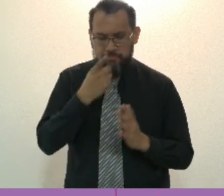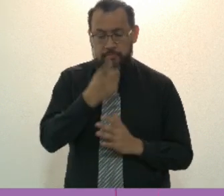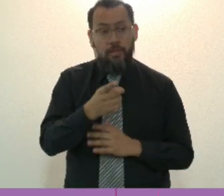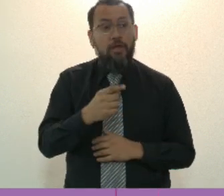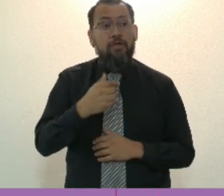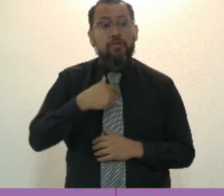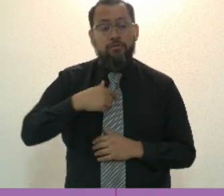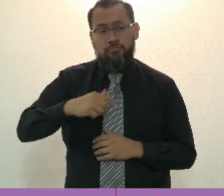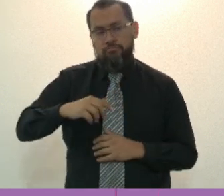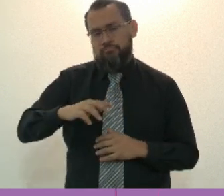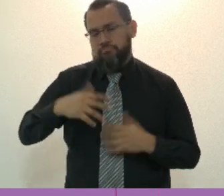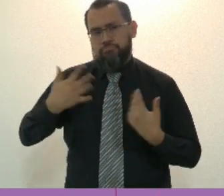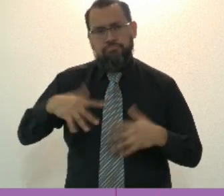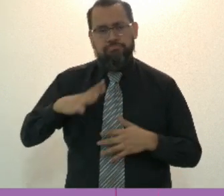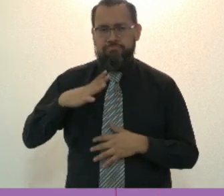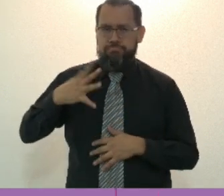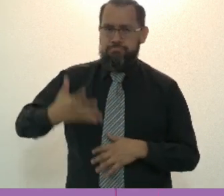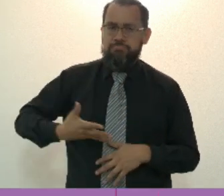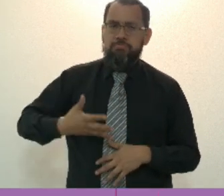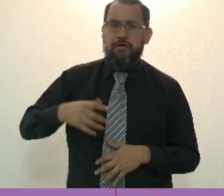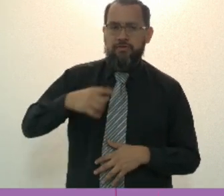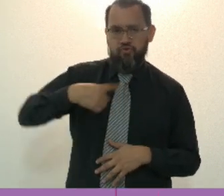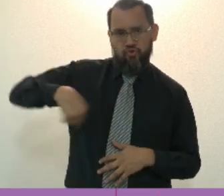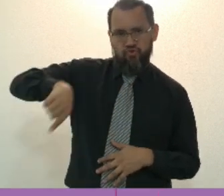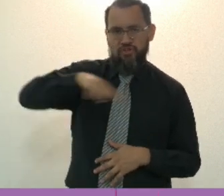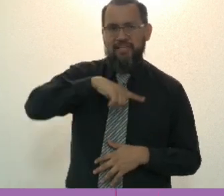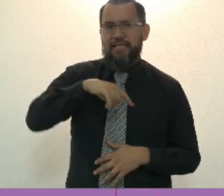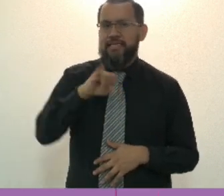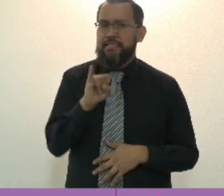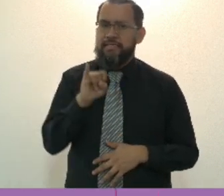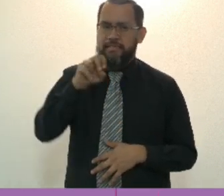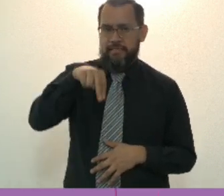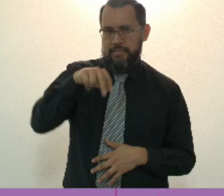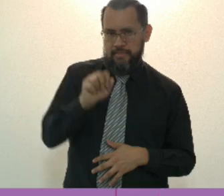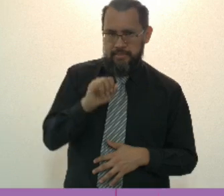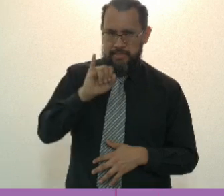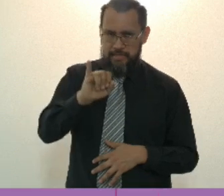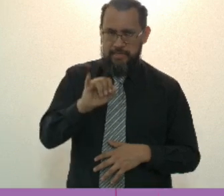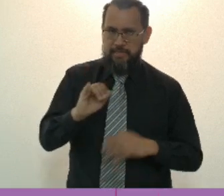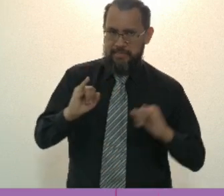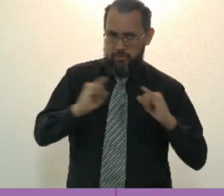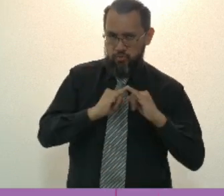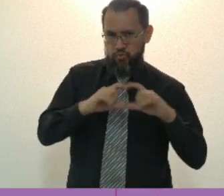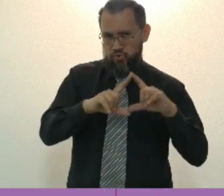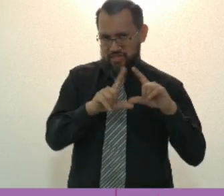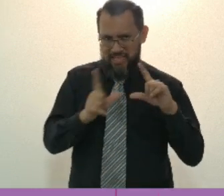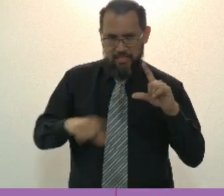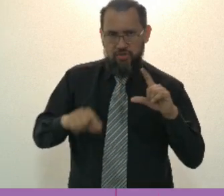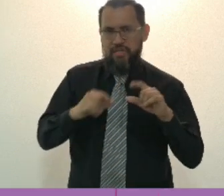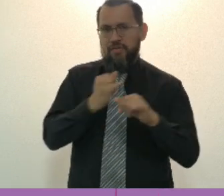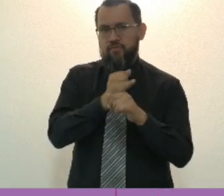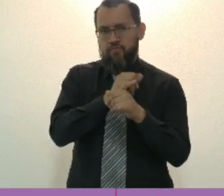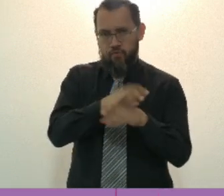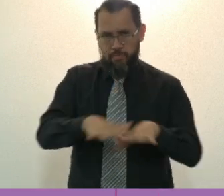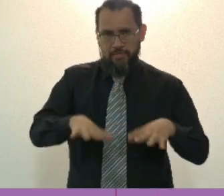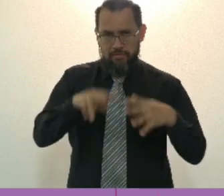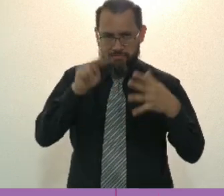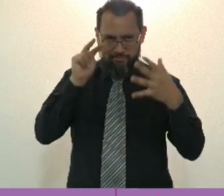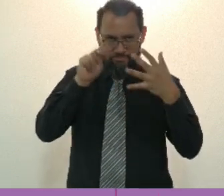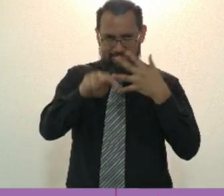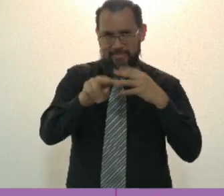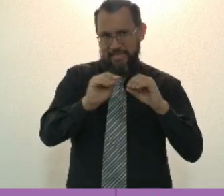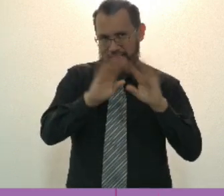honor a nombre del Instituto Nacional de Transparencia, de